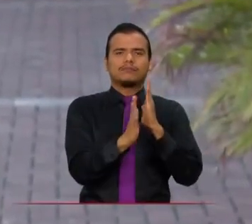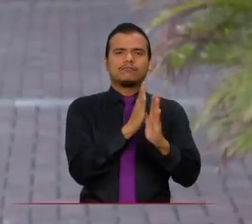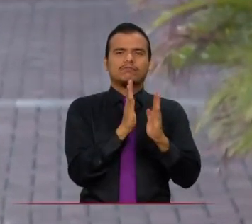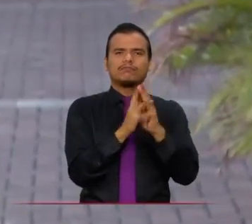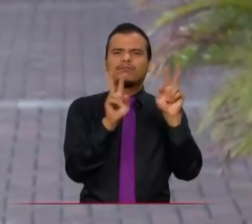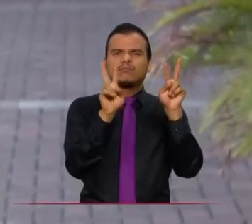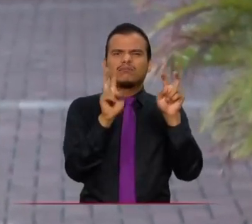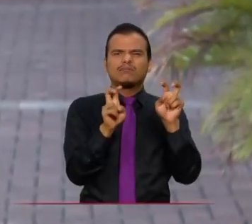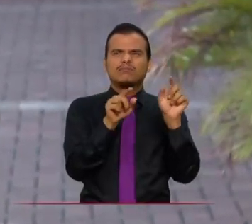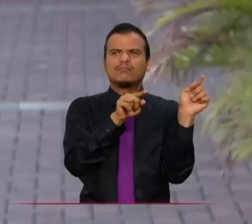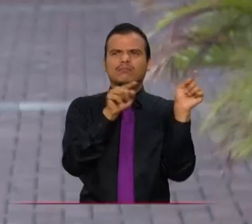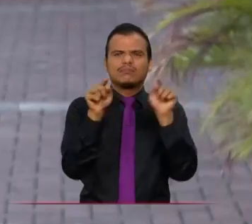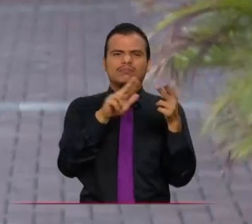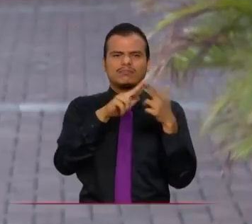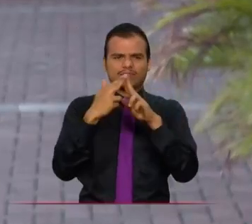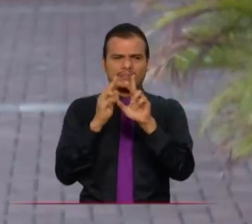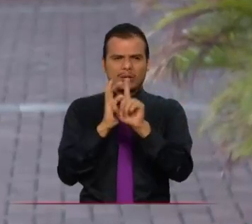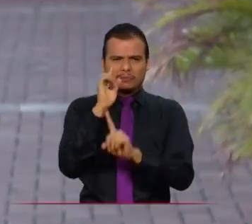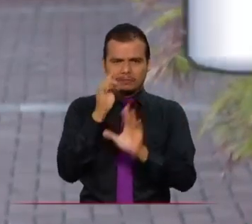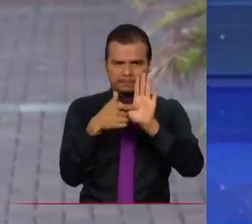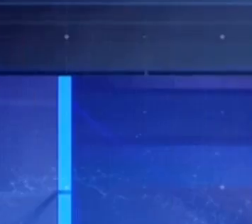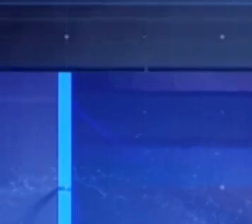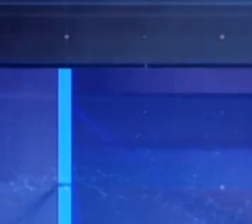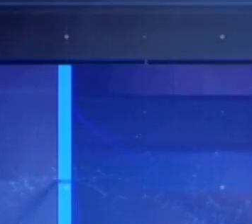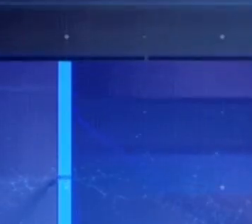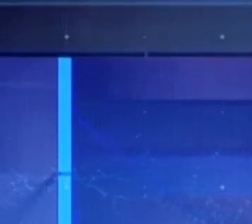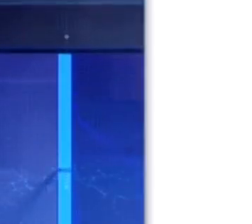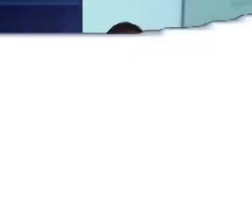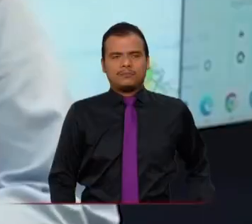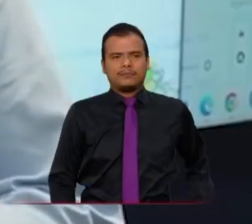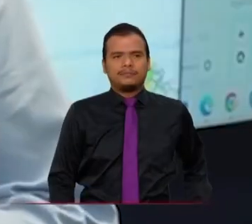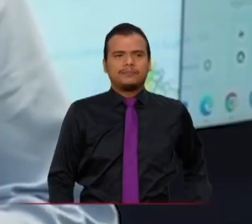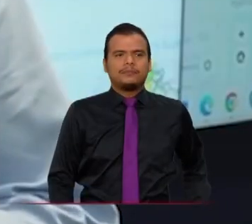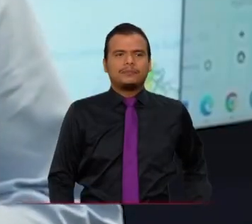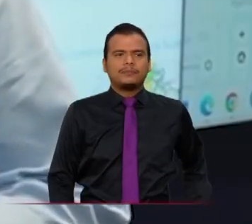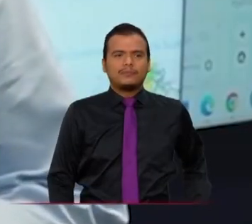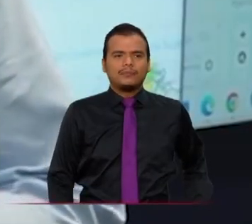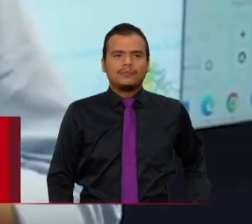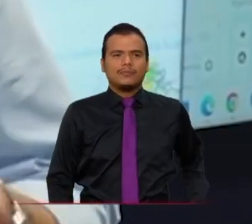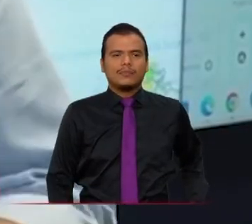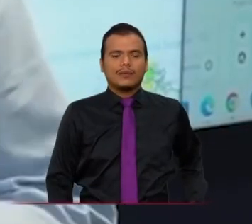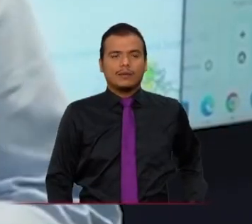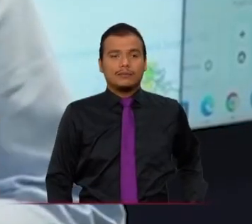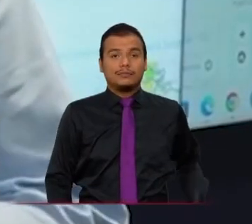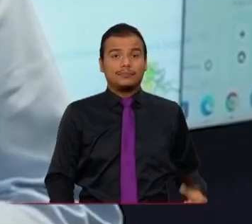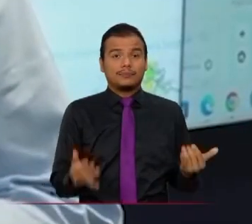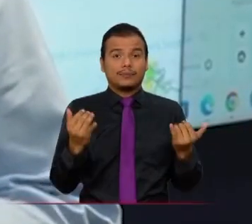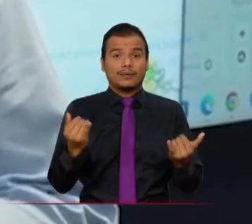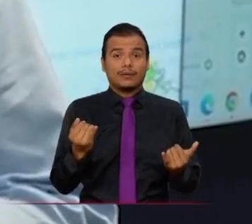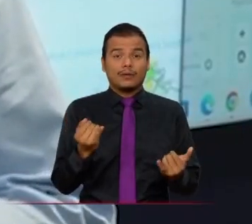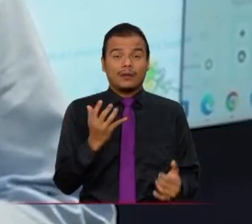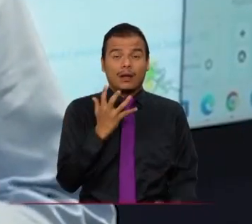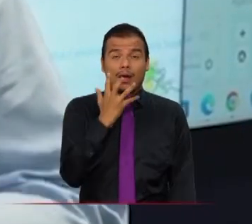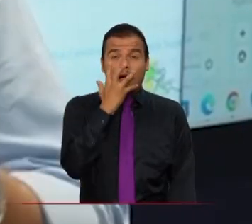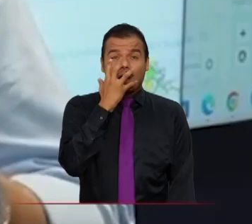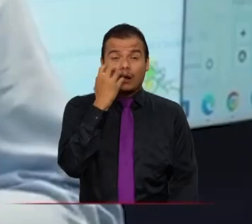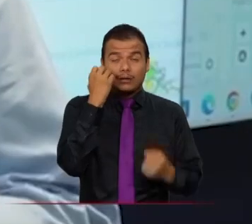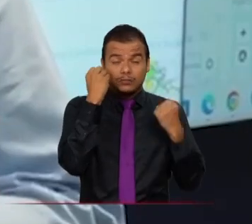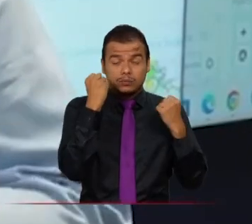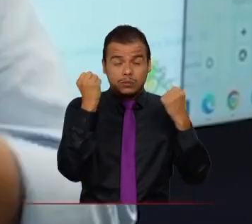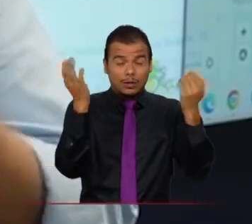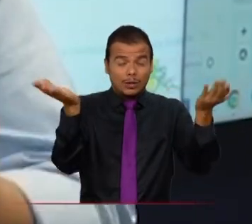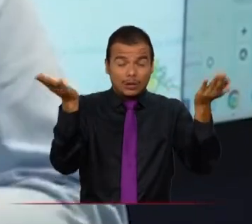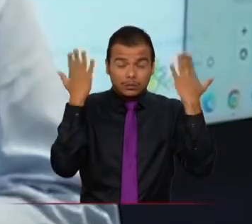cauca frente a esta temporada nos hemos afectado por el verano que en este momento estamos sufriendo